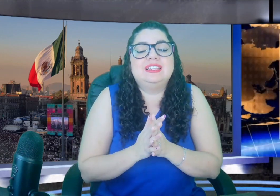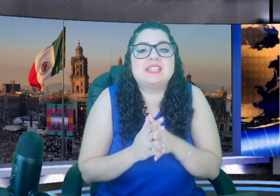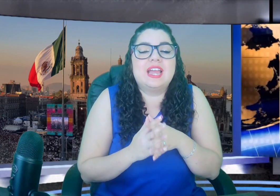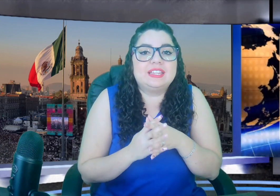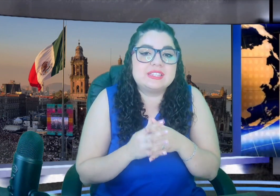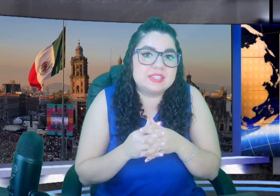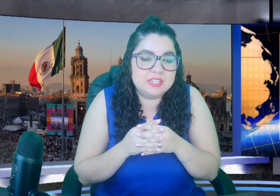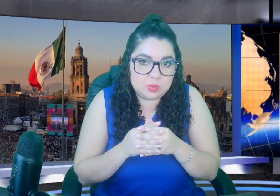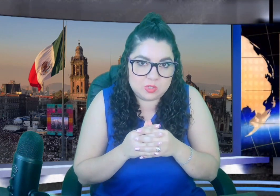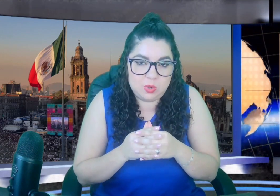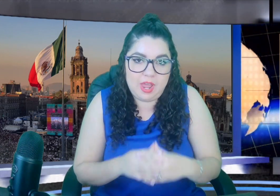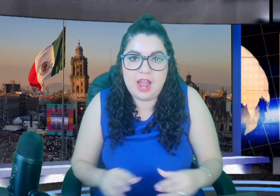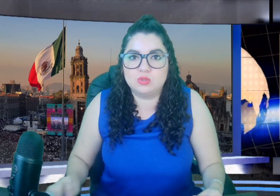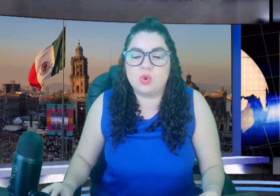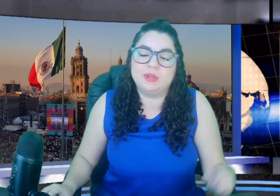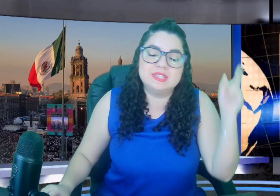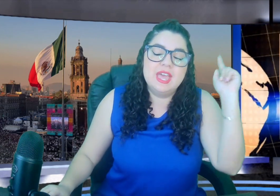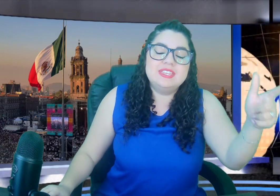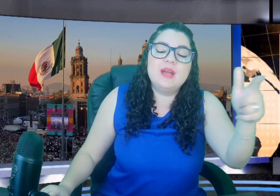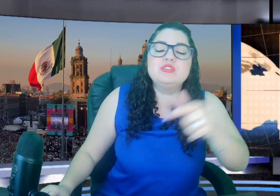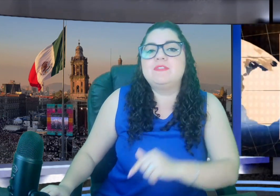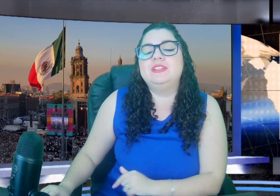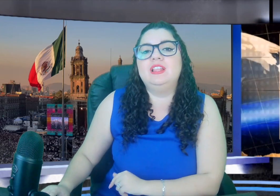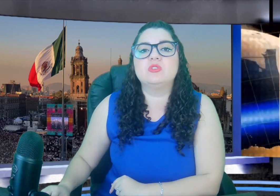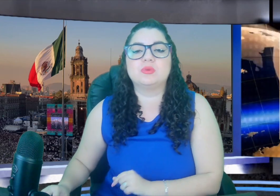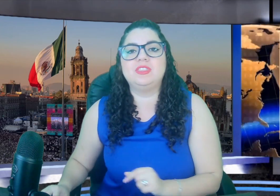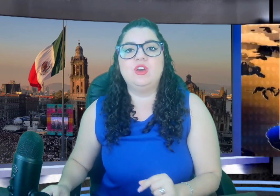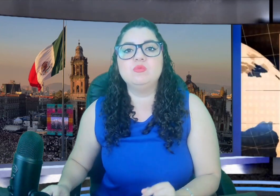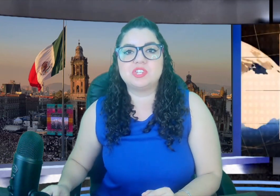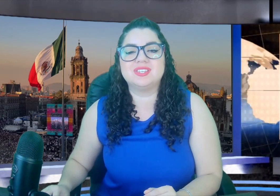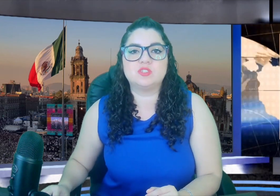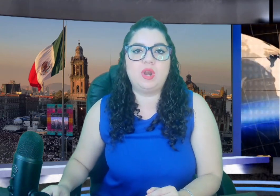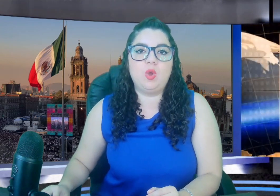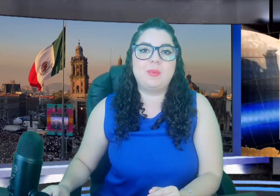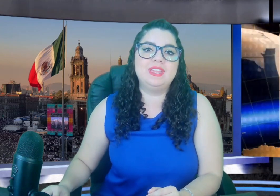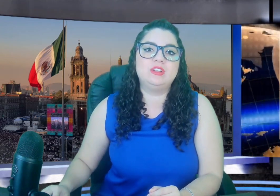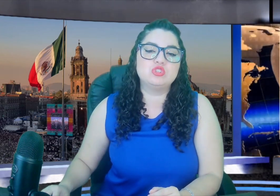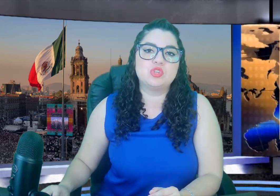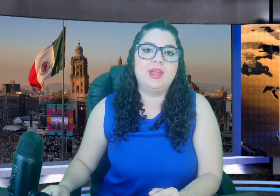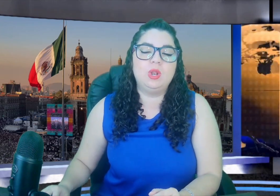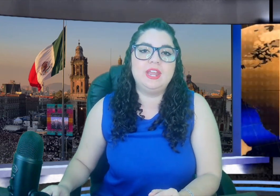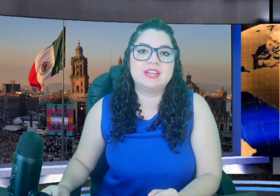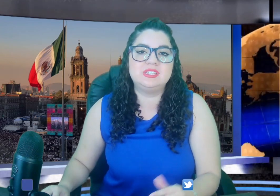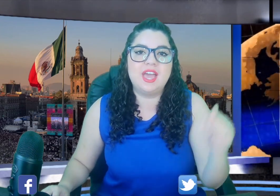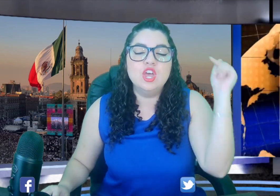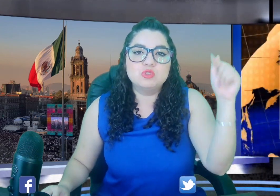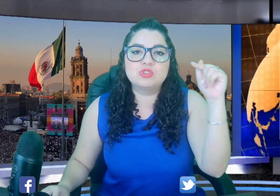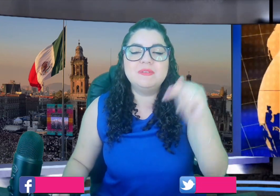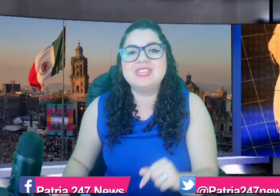tratar de sacar de esta situación a los jóvenes. Llegamos al final de nuestro video, muchas gracias por acompañarnos, yo soy Carolina